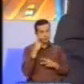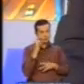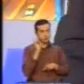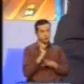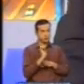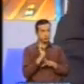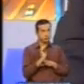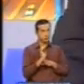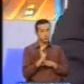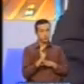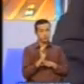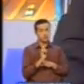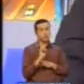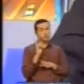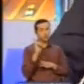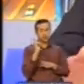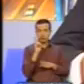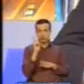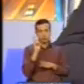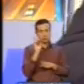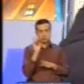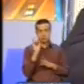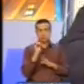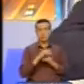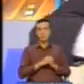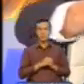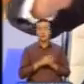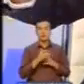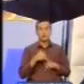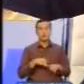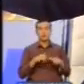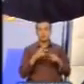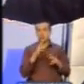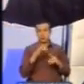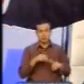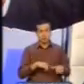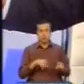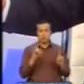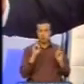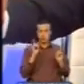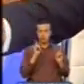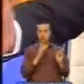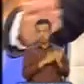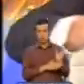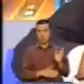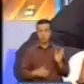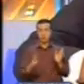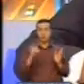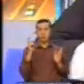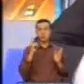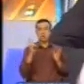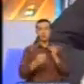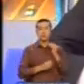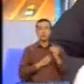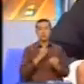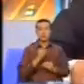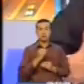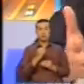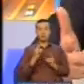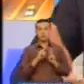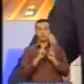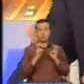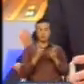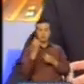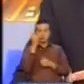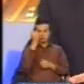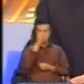Ecuador no debería seguir en esa tendencia de endeudamiento y que necesitamos parte del sector,